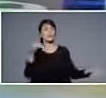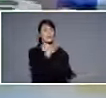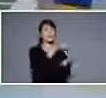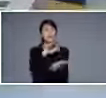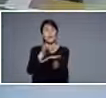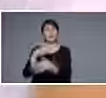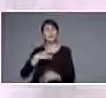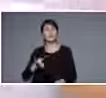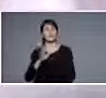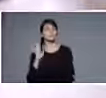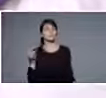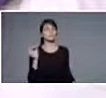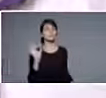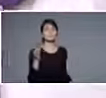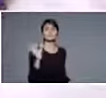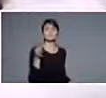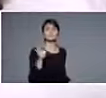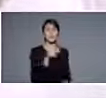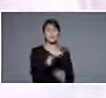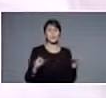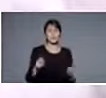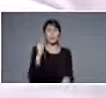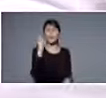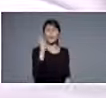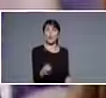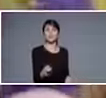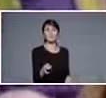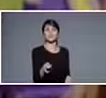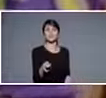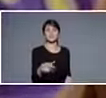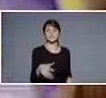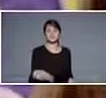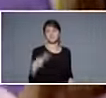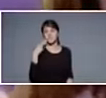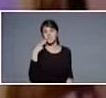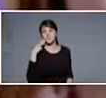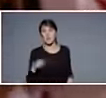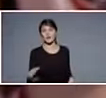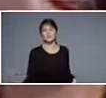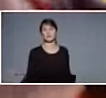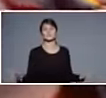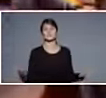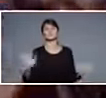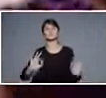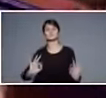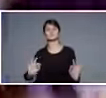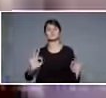cierto, los jueces no tienen huevo.